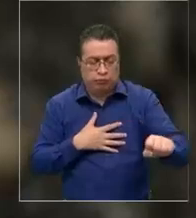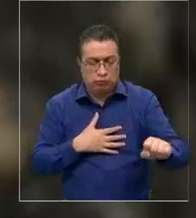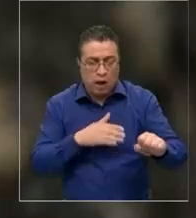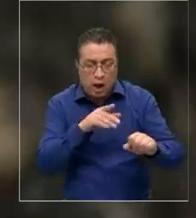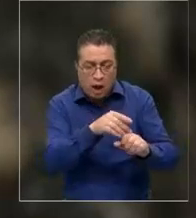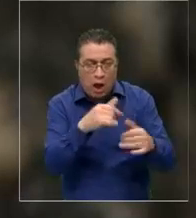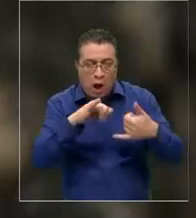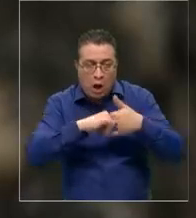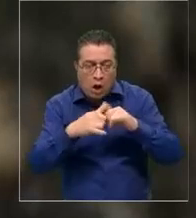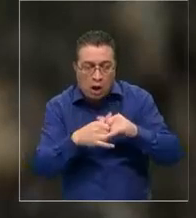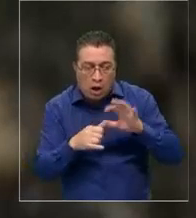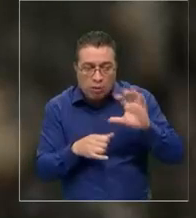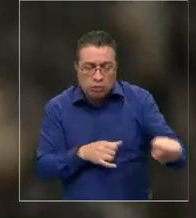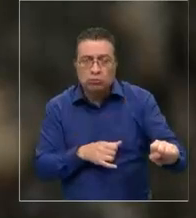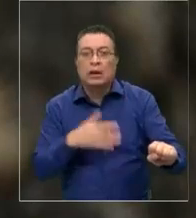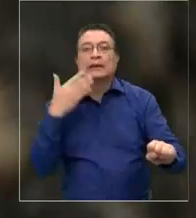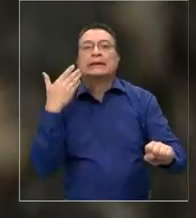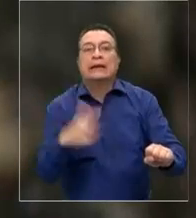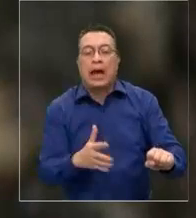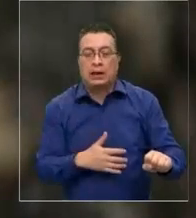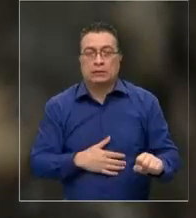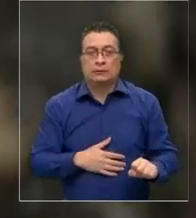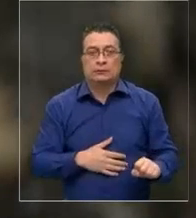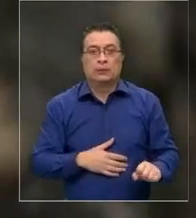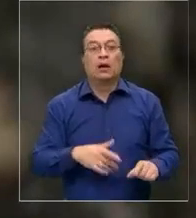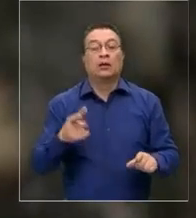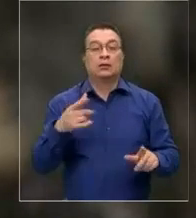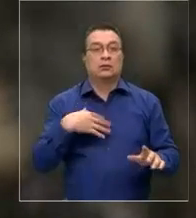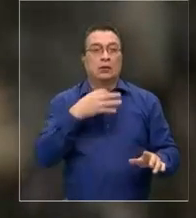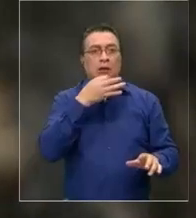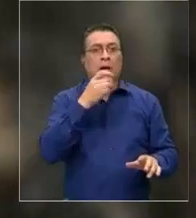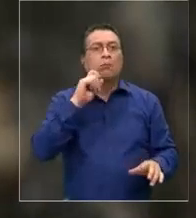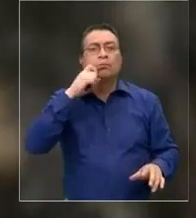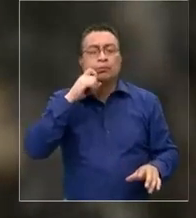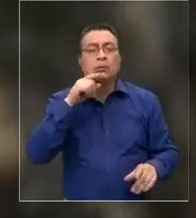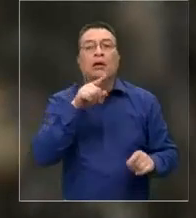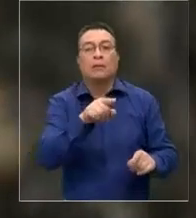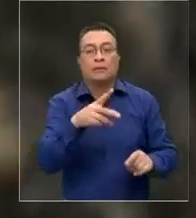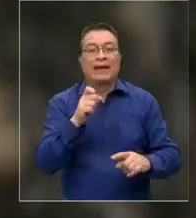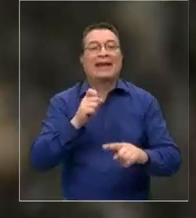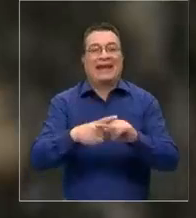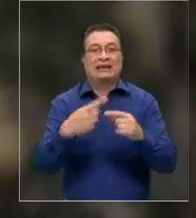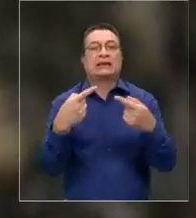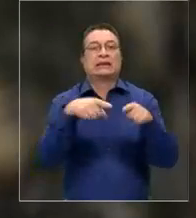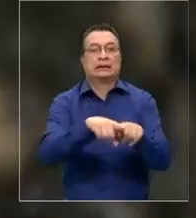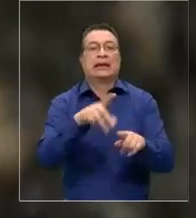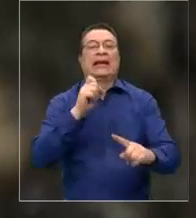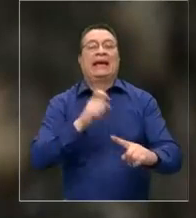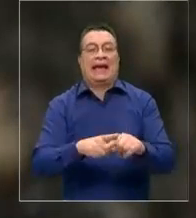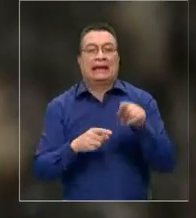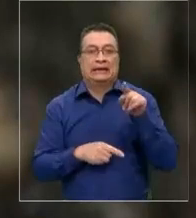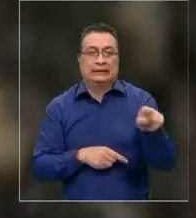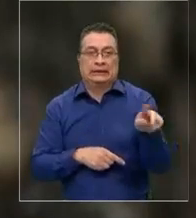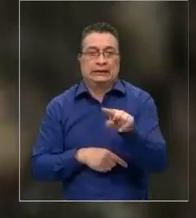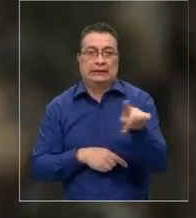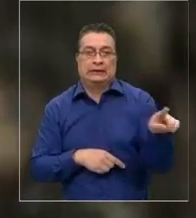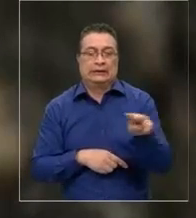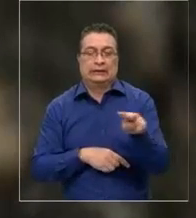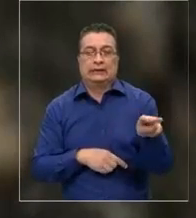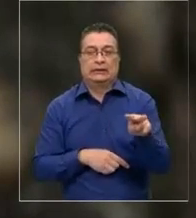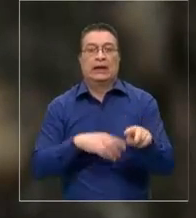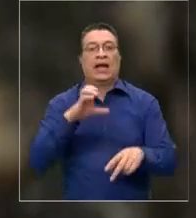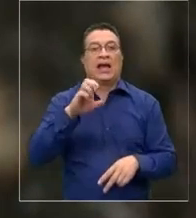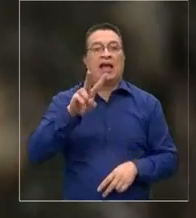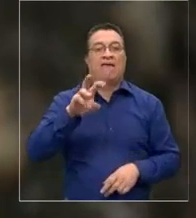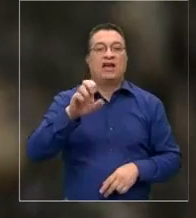mensajes. Y yo le dije, ¿de quién? Me dijo, de su expareja. Le dije, me dijo,